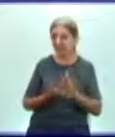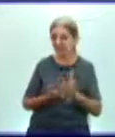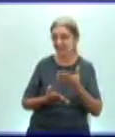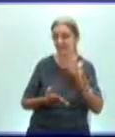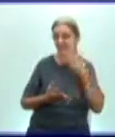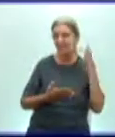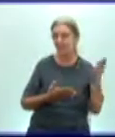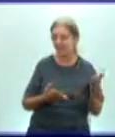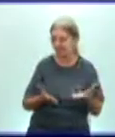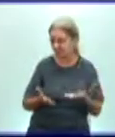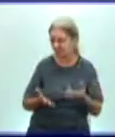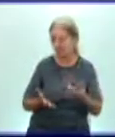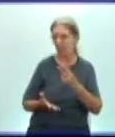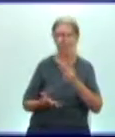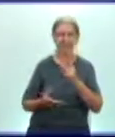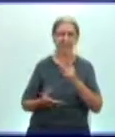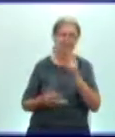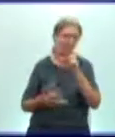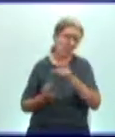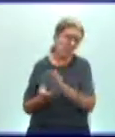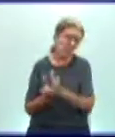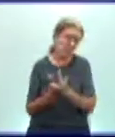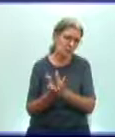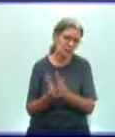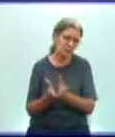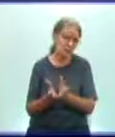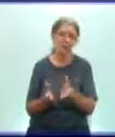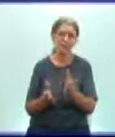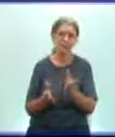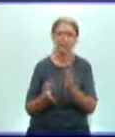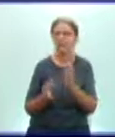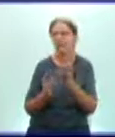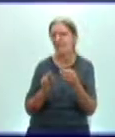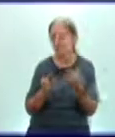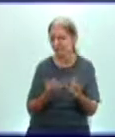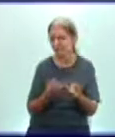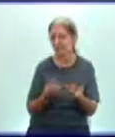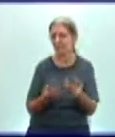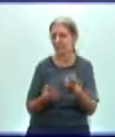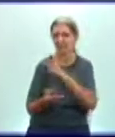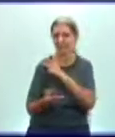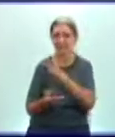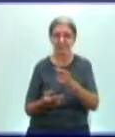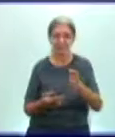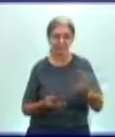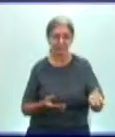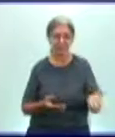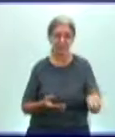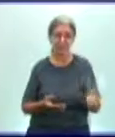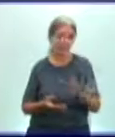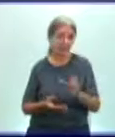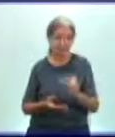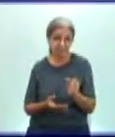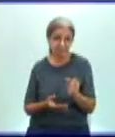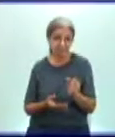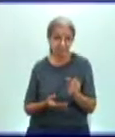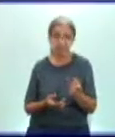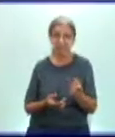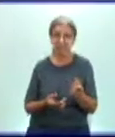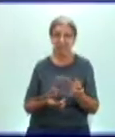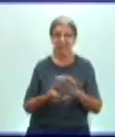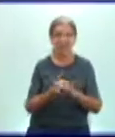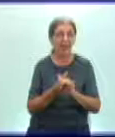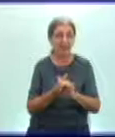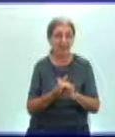los alumnos, a los profesores, a los familiares, a los amigos televidentes que sintonizan este programa que ofrece el canal